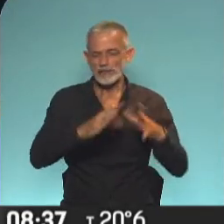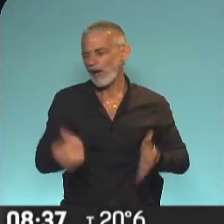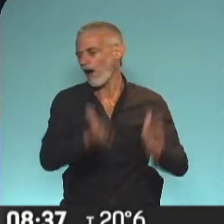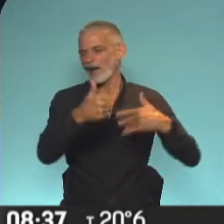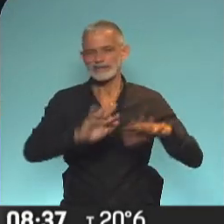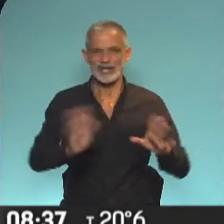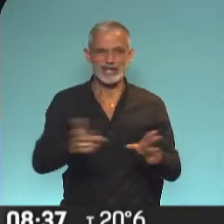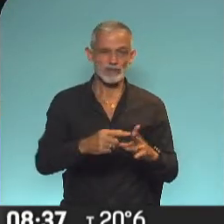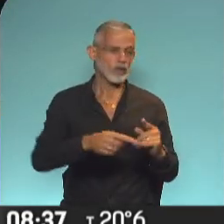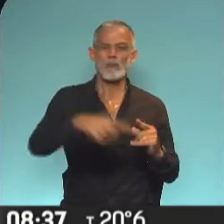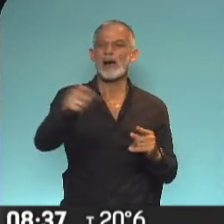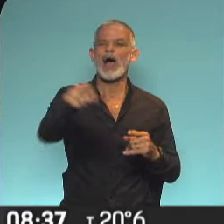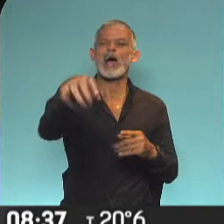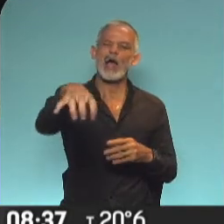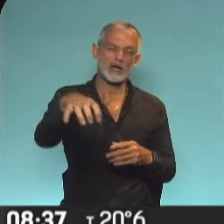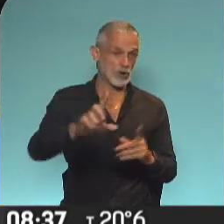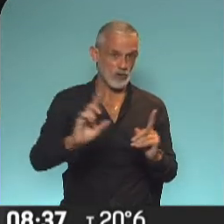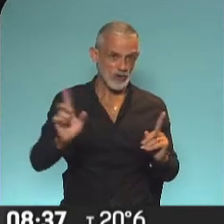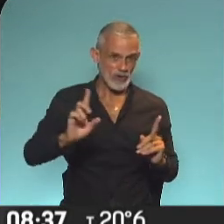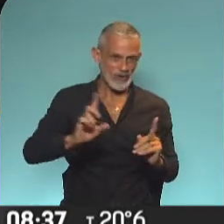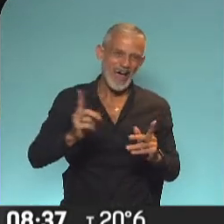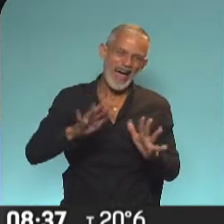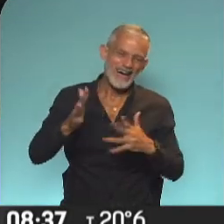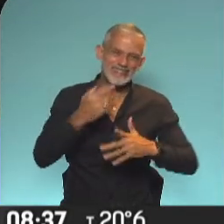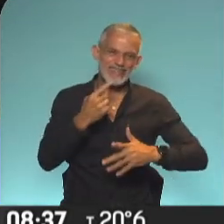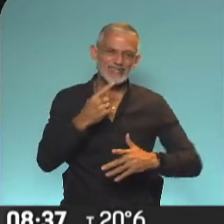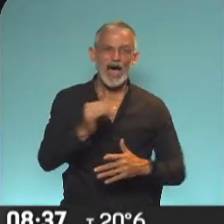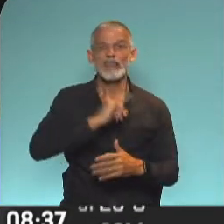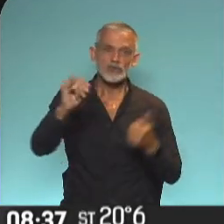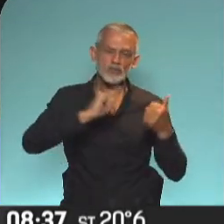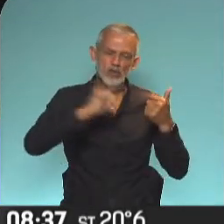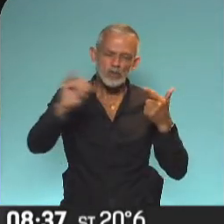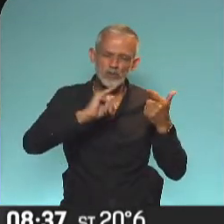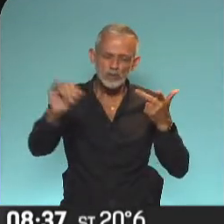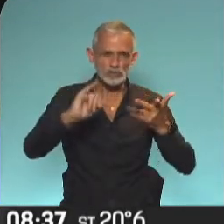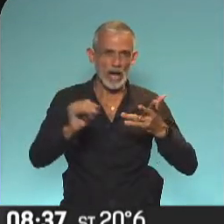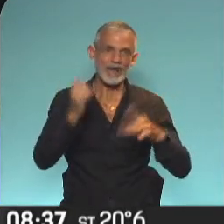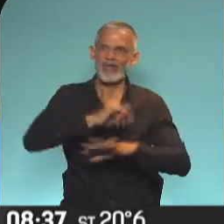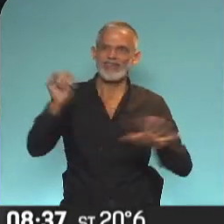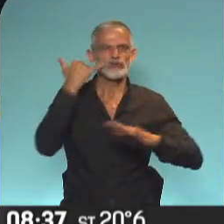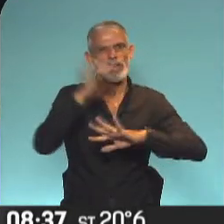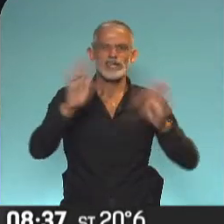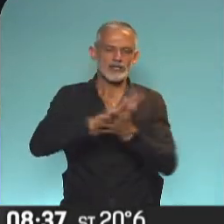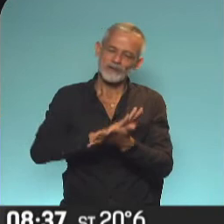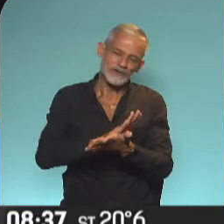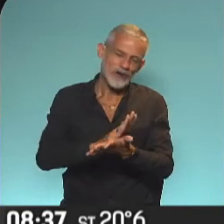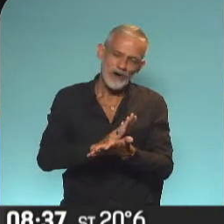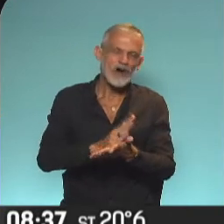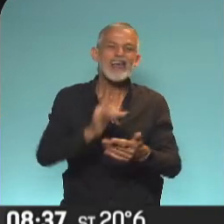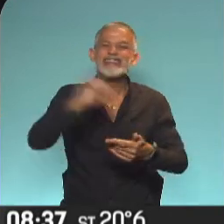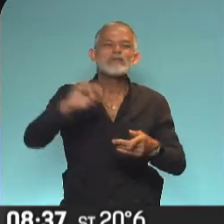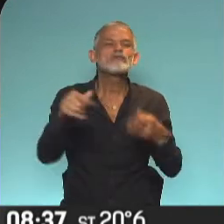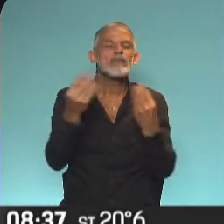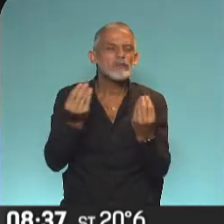organismos derivadores. Ahora fue, porque a veces se dice, denunció tantas veces, pero no es mágica la denuncia. Se denuncia y después